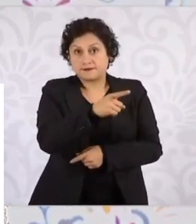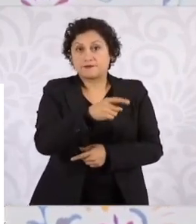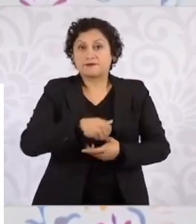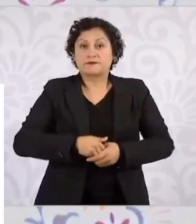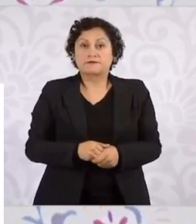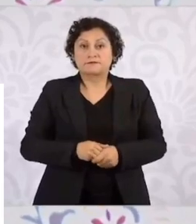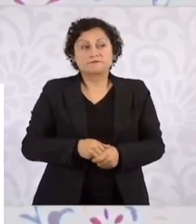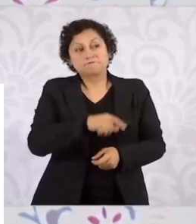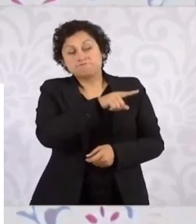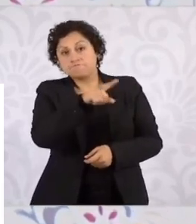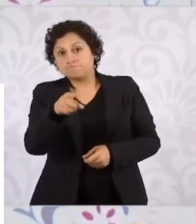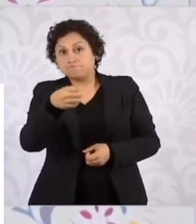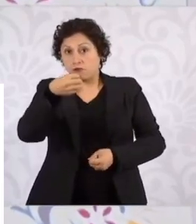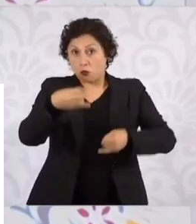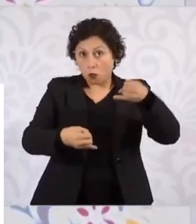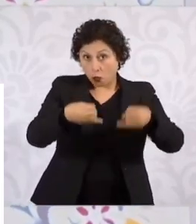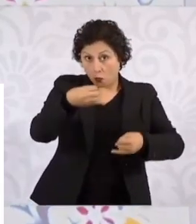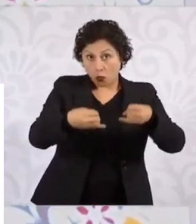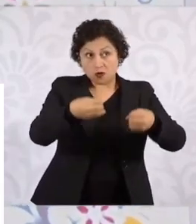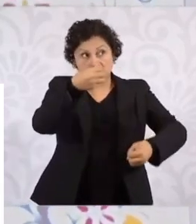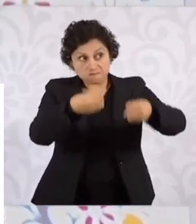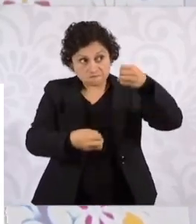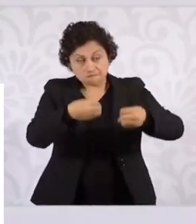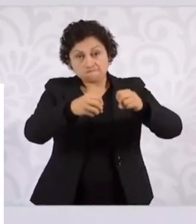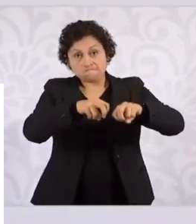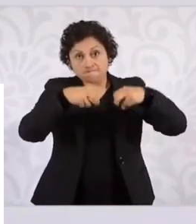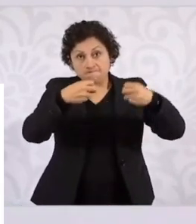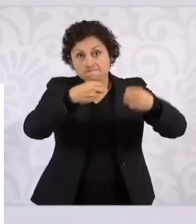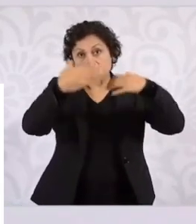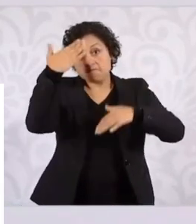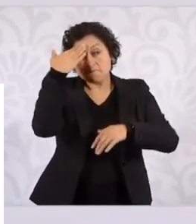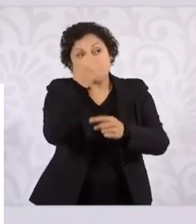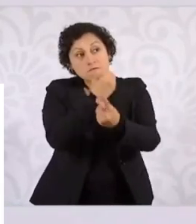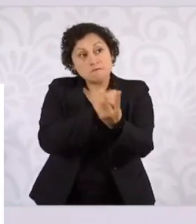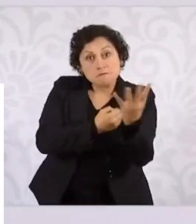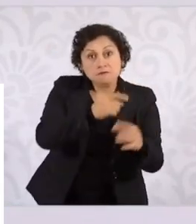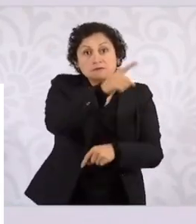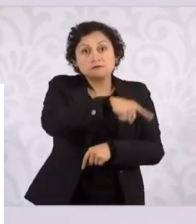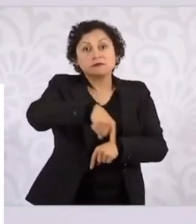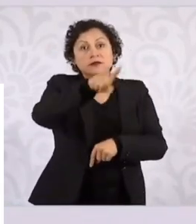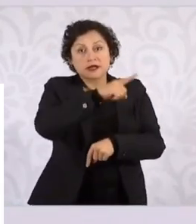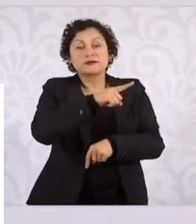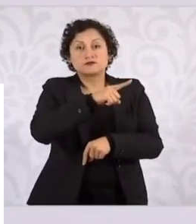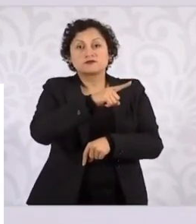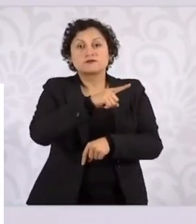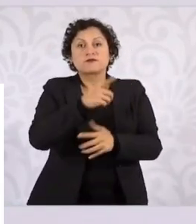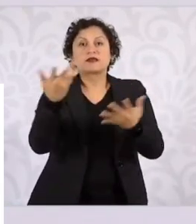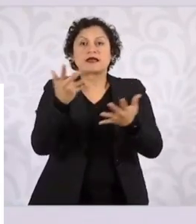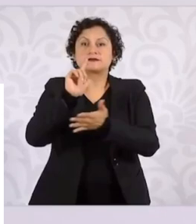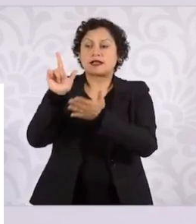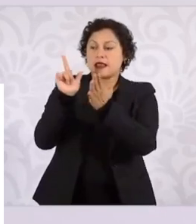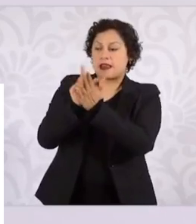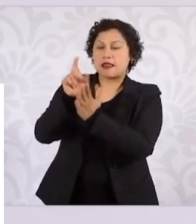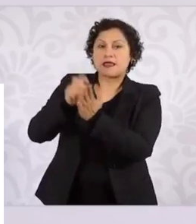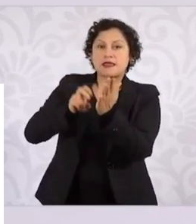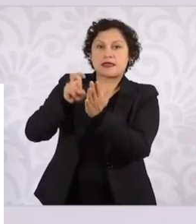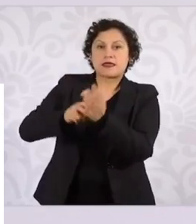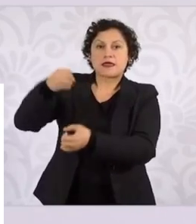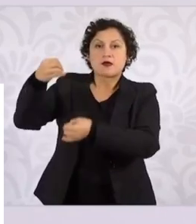las y los jueces que están defendiendo estos amparos frente al poder, a la reforma al Poder